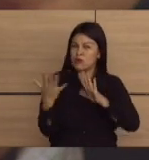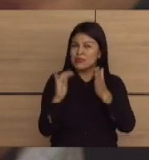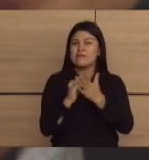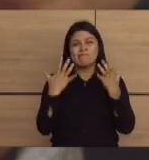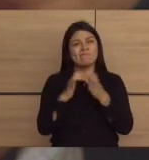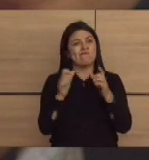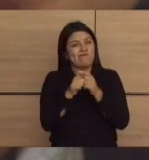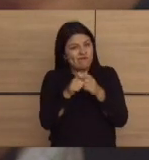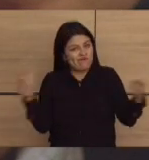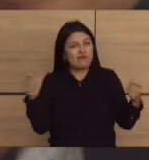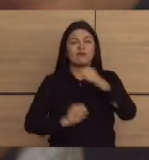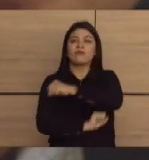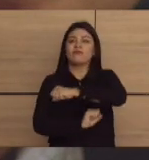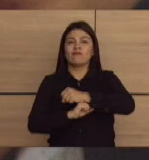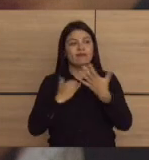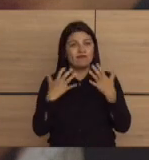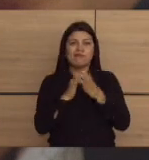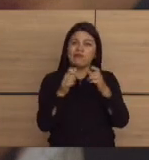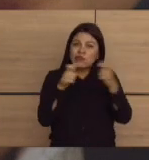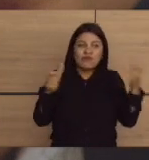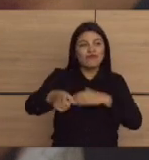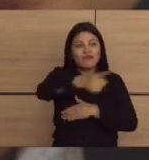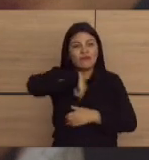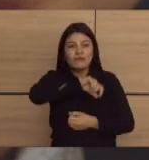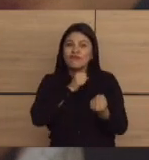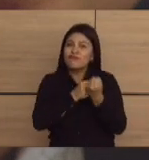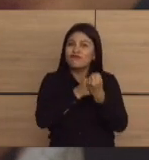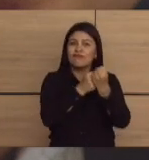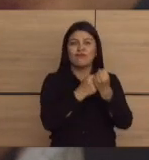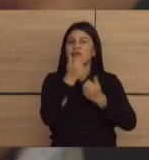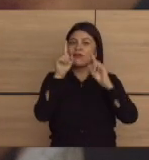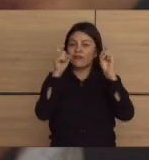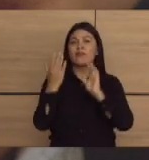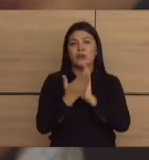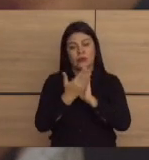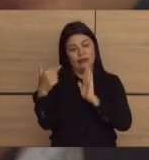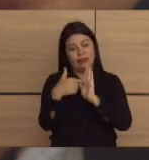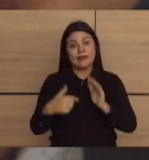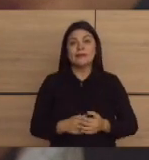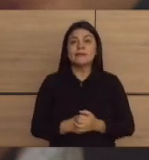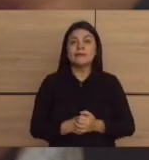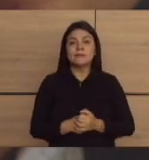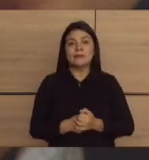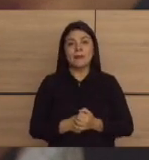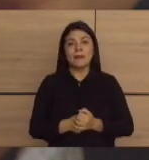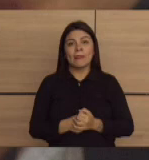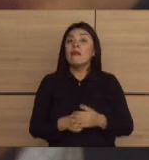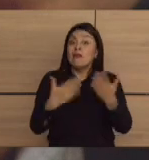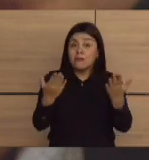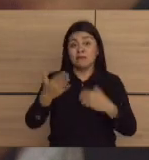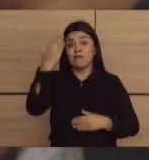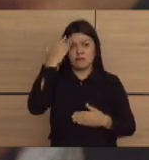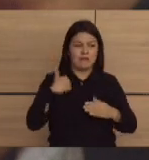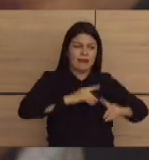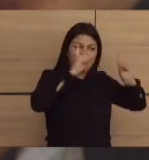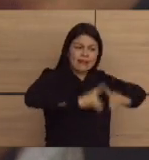Fortaleciendo también esa educación universitaria. ¿En qué se traducen nuestras